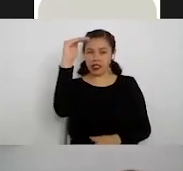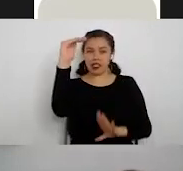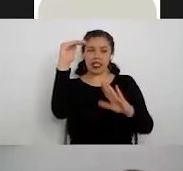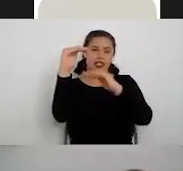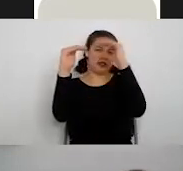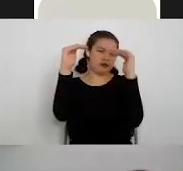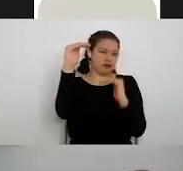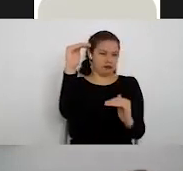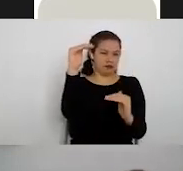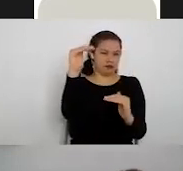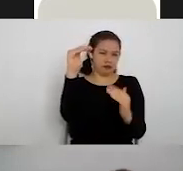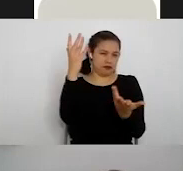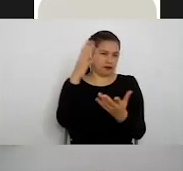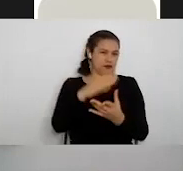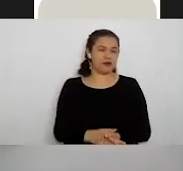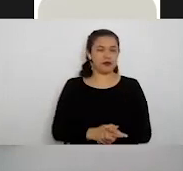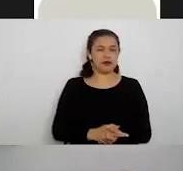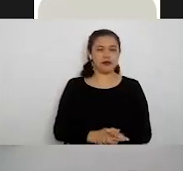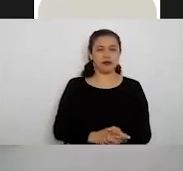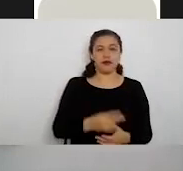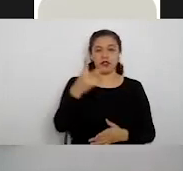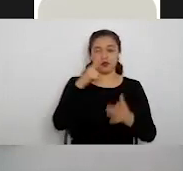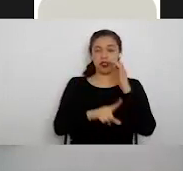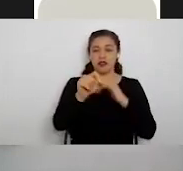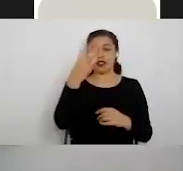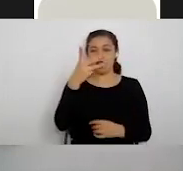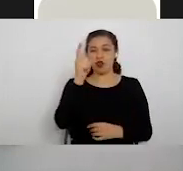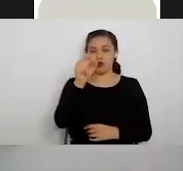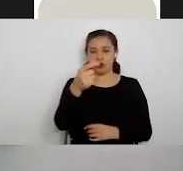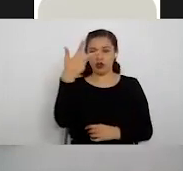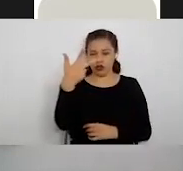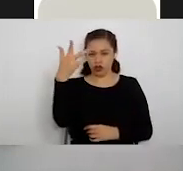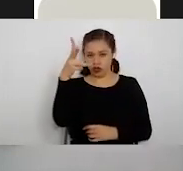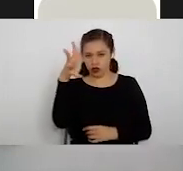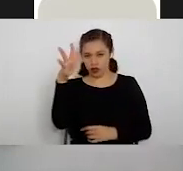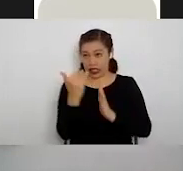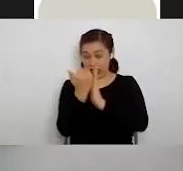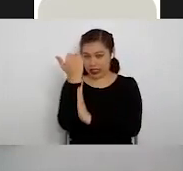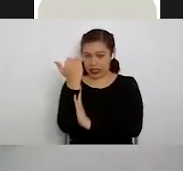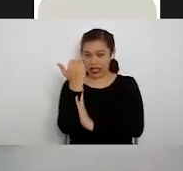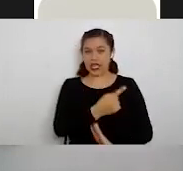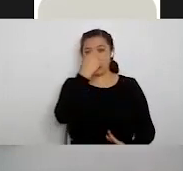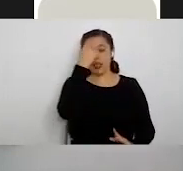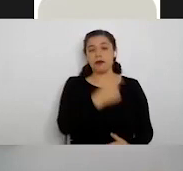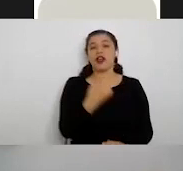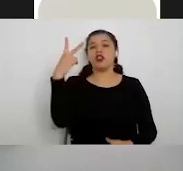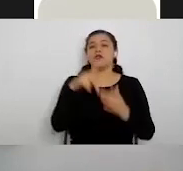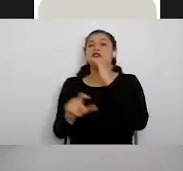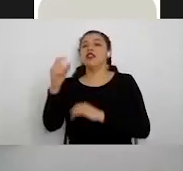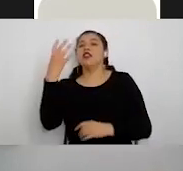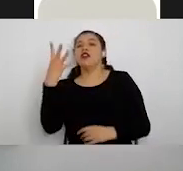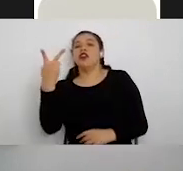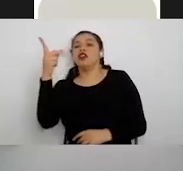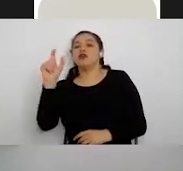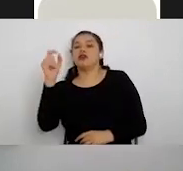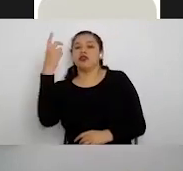¿no? Va a decir, para el 2023 va a crecer al 1.8 y para crecer al 2024 al 2.2. Bueno,